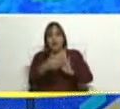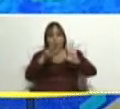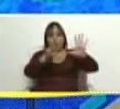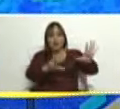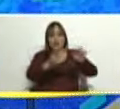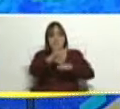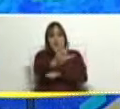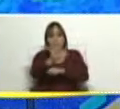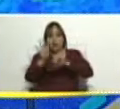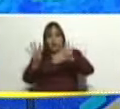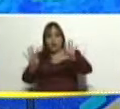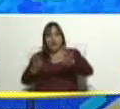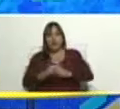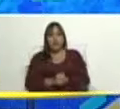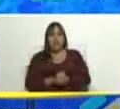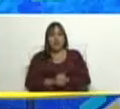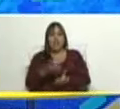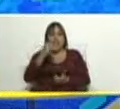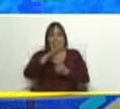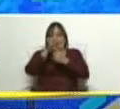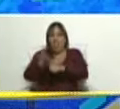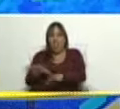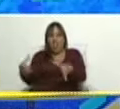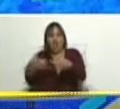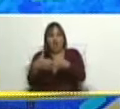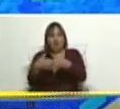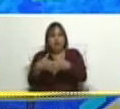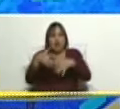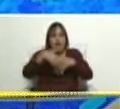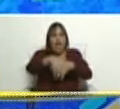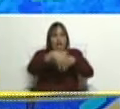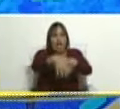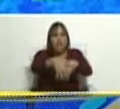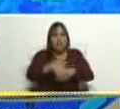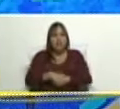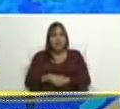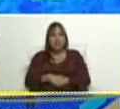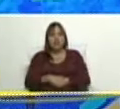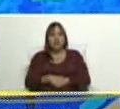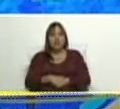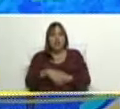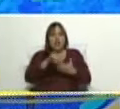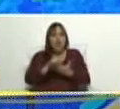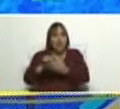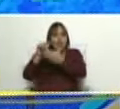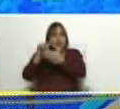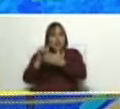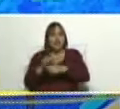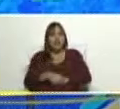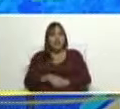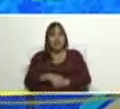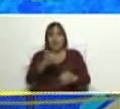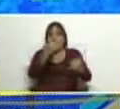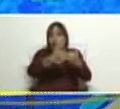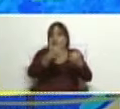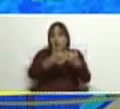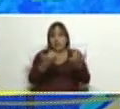1859 y había derrotado al ejército de la oligarquía conservadora, de la oligarquía de los